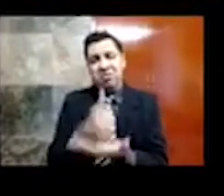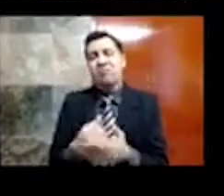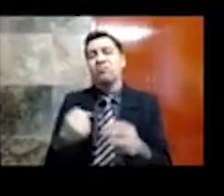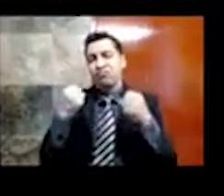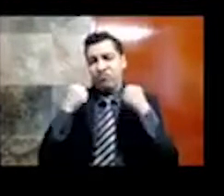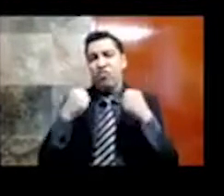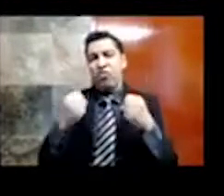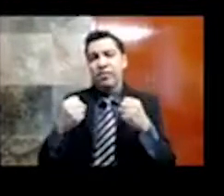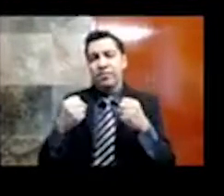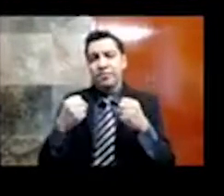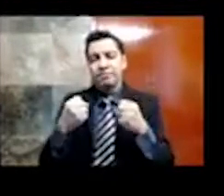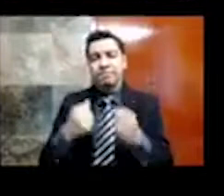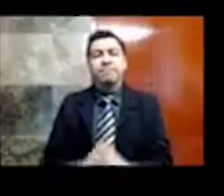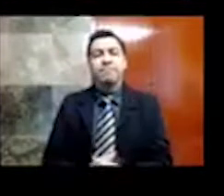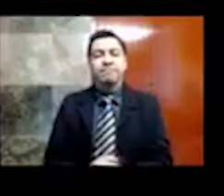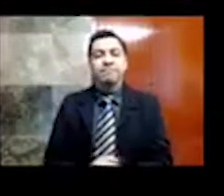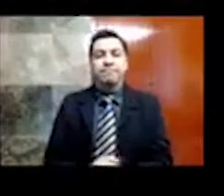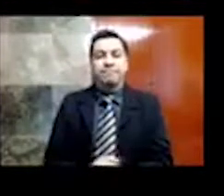eran